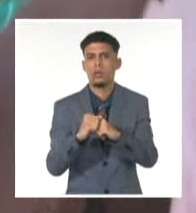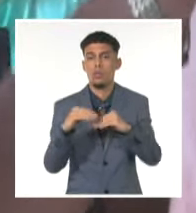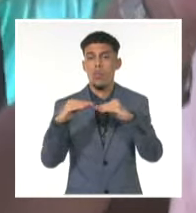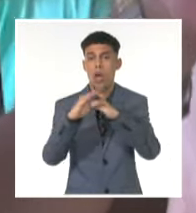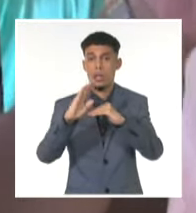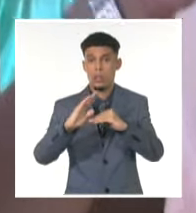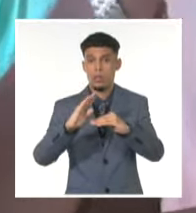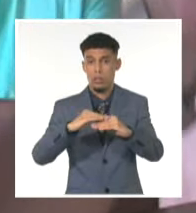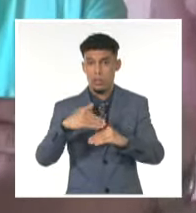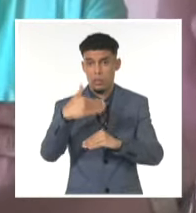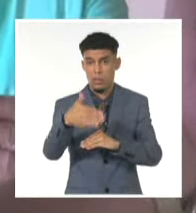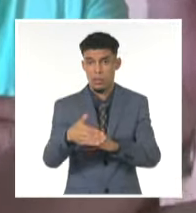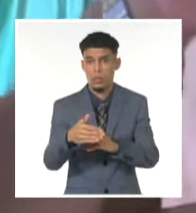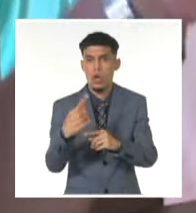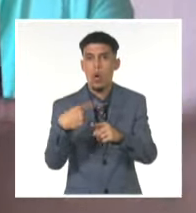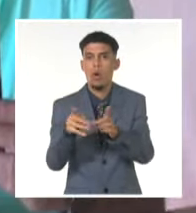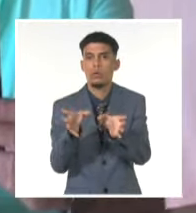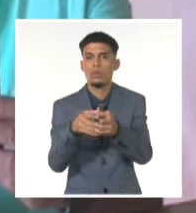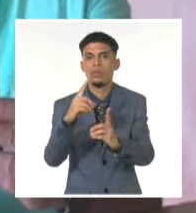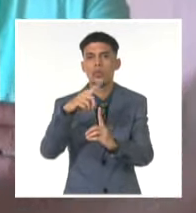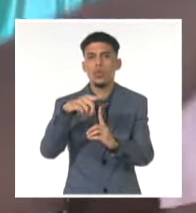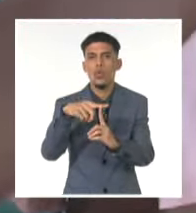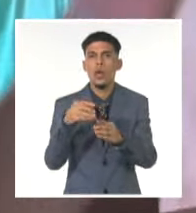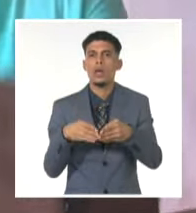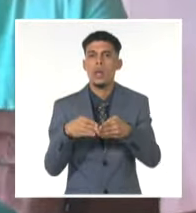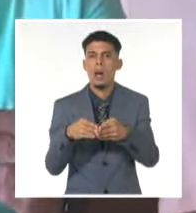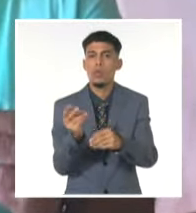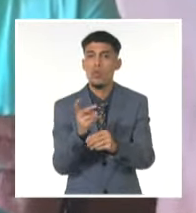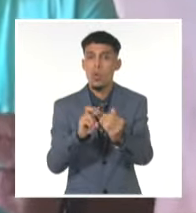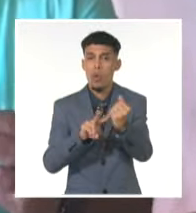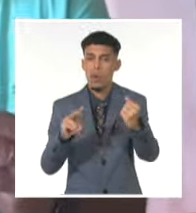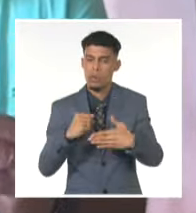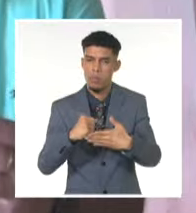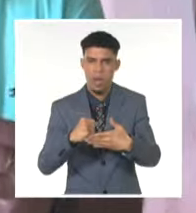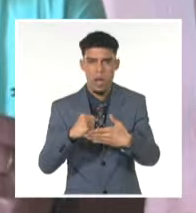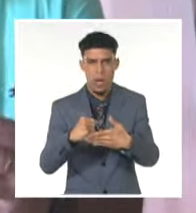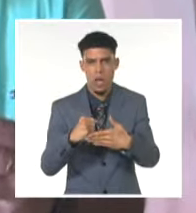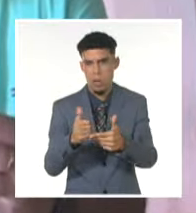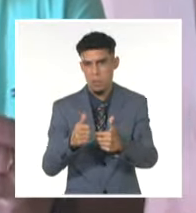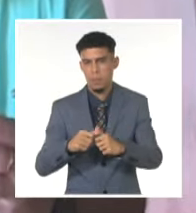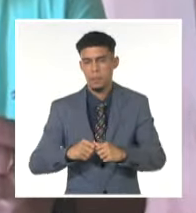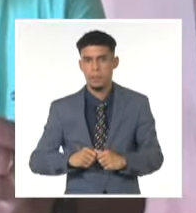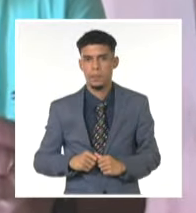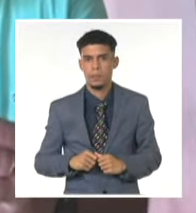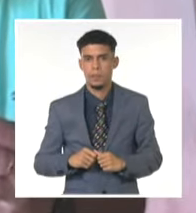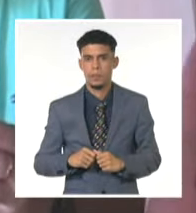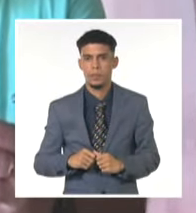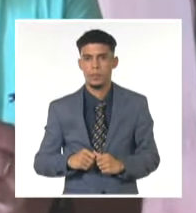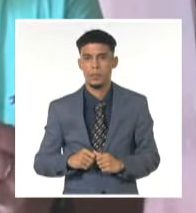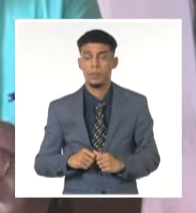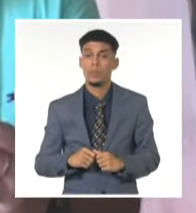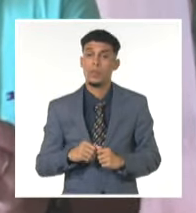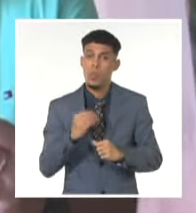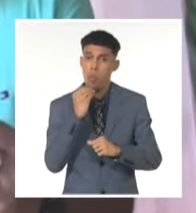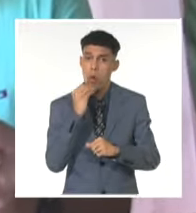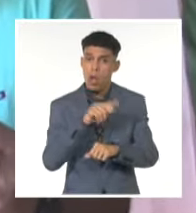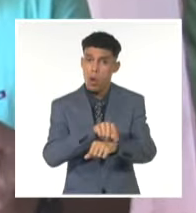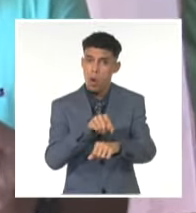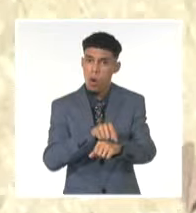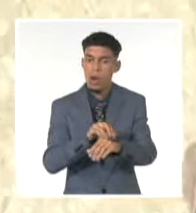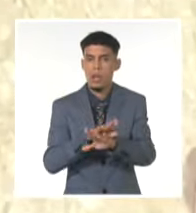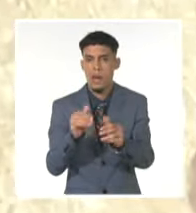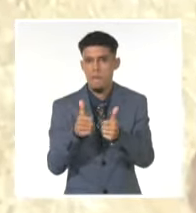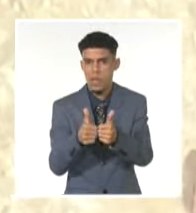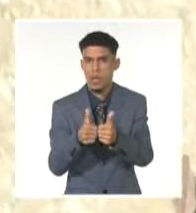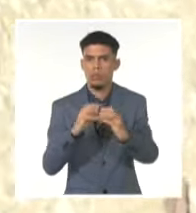el cabezal del puente trabajando las tunas y gramas que están dando contra candelas. A ver si nosotros las próximas horas podemos ya tener bien comunicado al